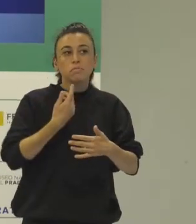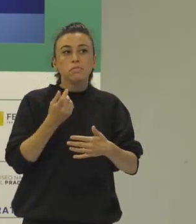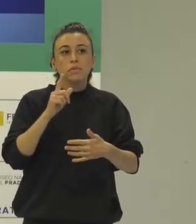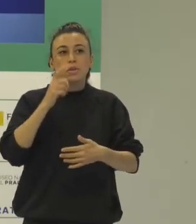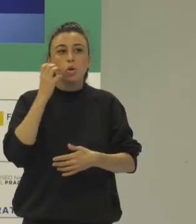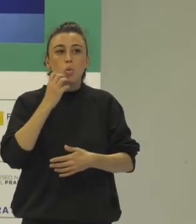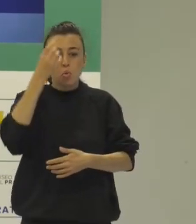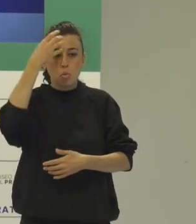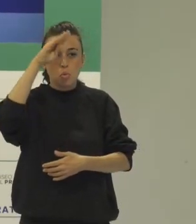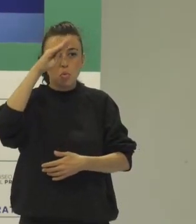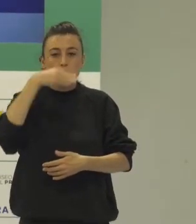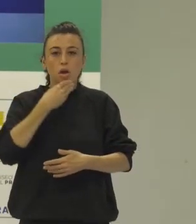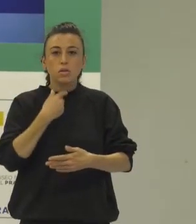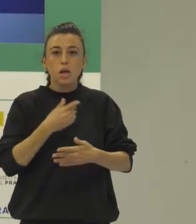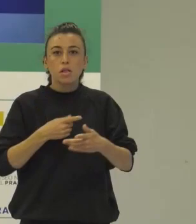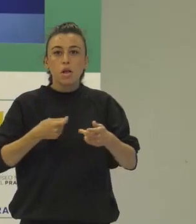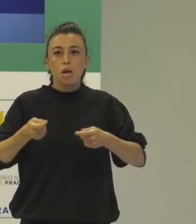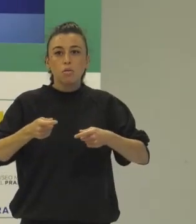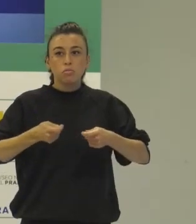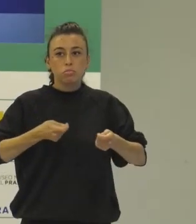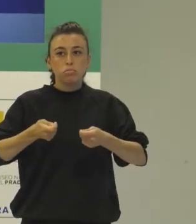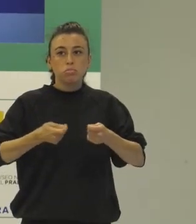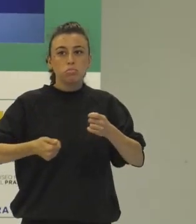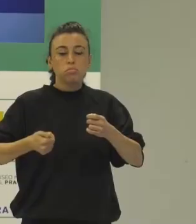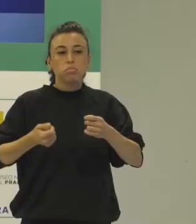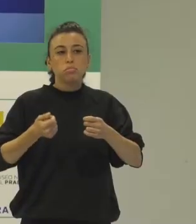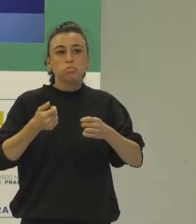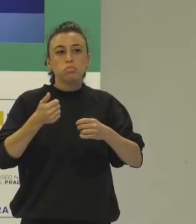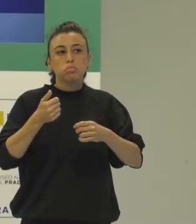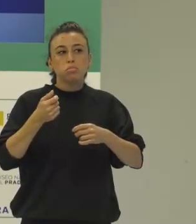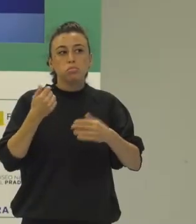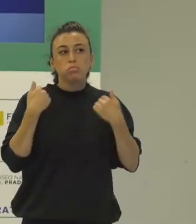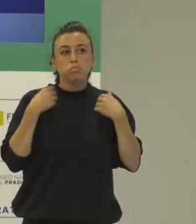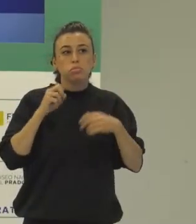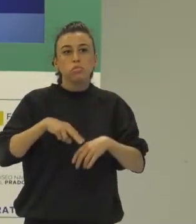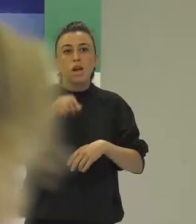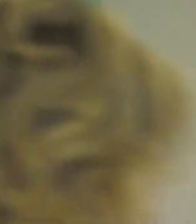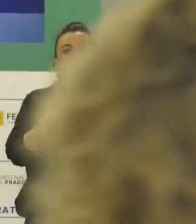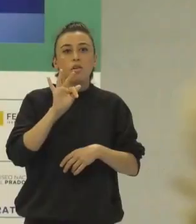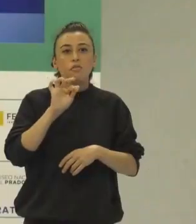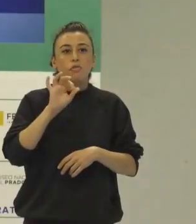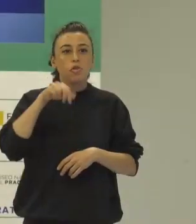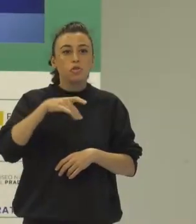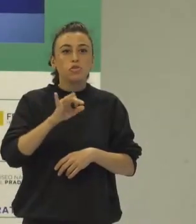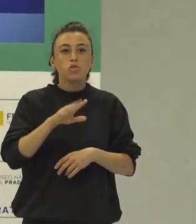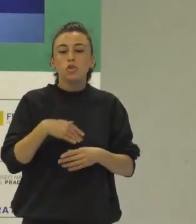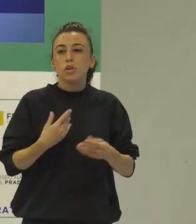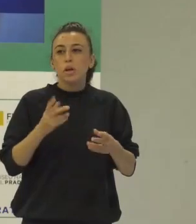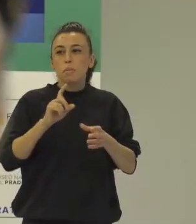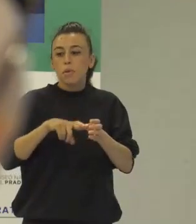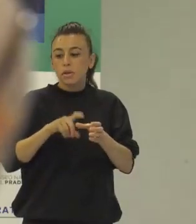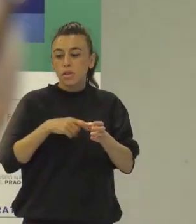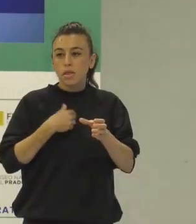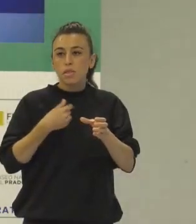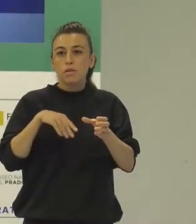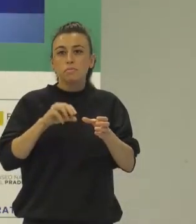gracias, Alfonso. Y participa en ella Queenie de León, de Guatemala, Edith